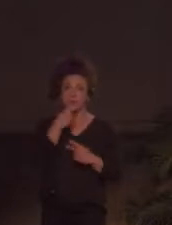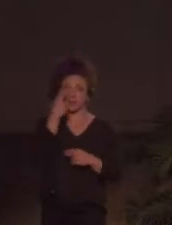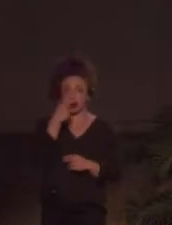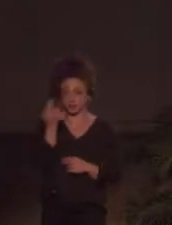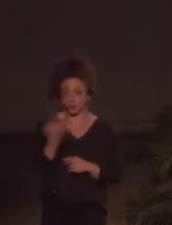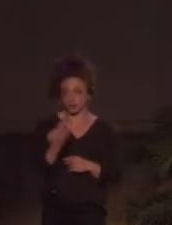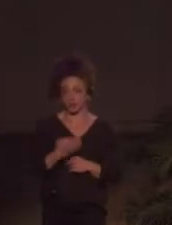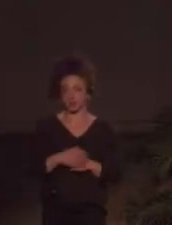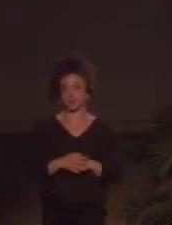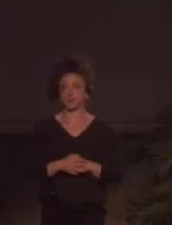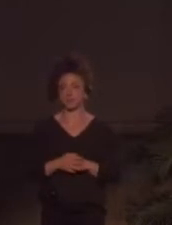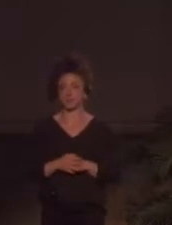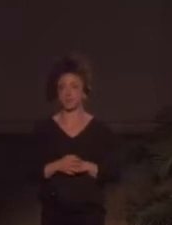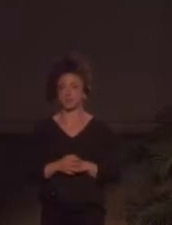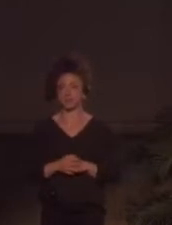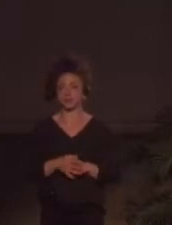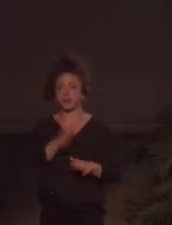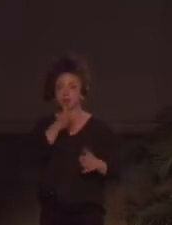aurkeztiko dizuet hemen